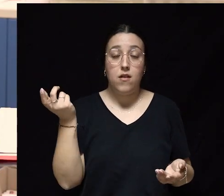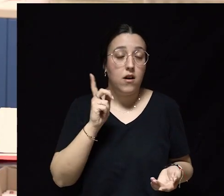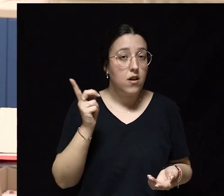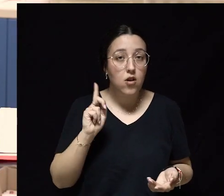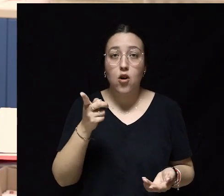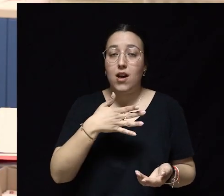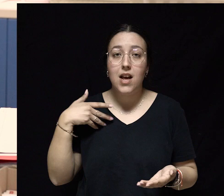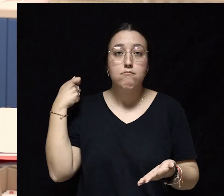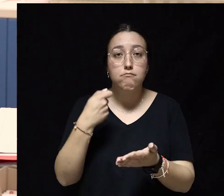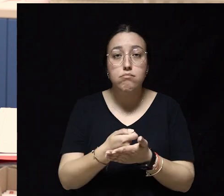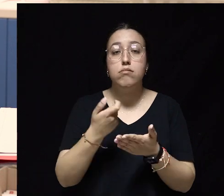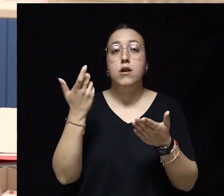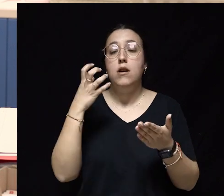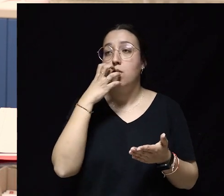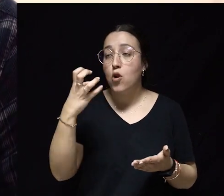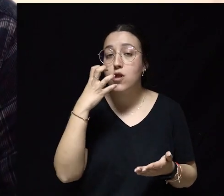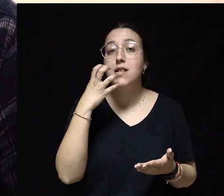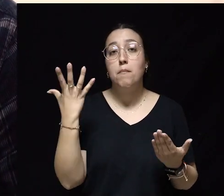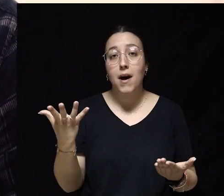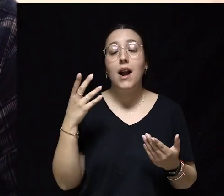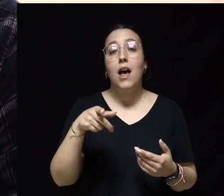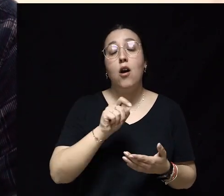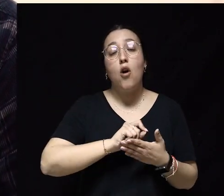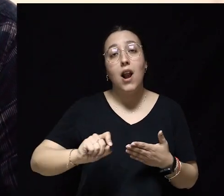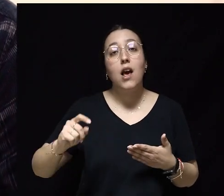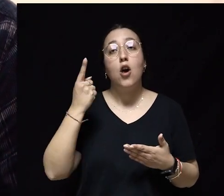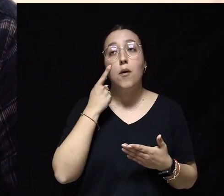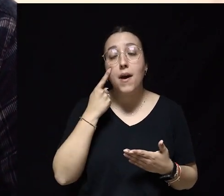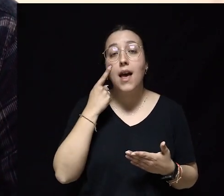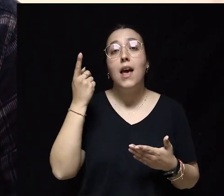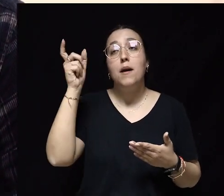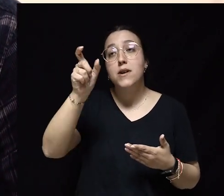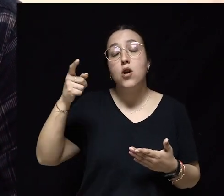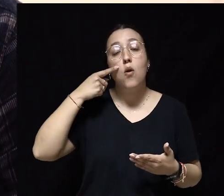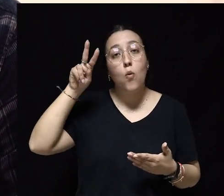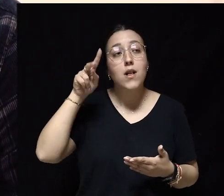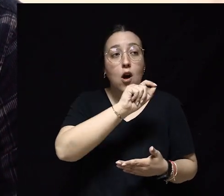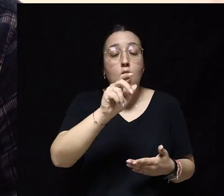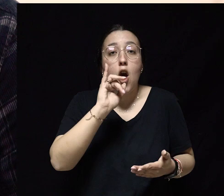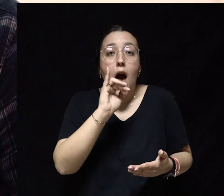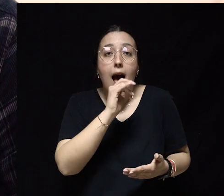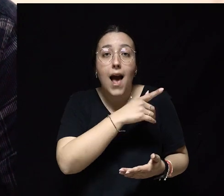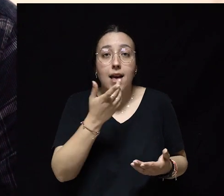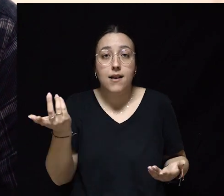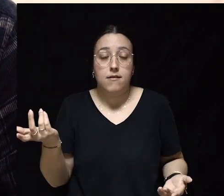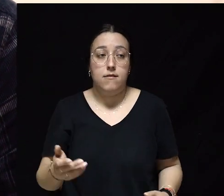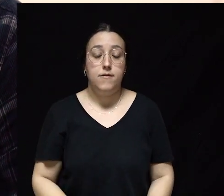por ciento, prácticamente del 99%, que todos los niños son de etnia gitana, y pues eso demuestra